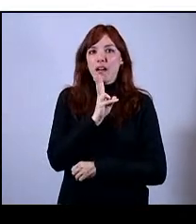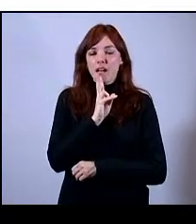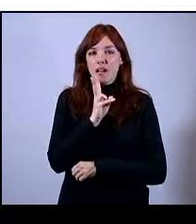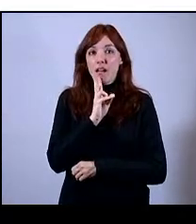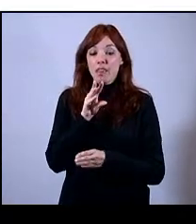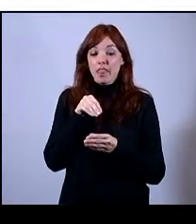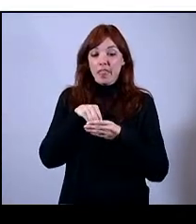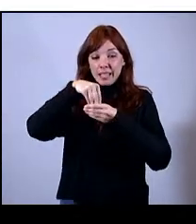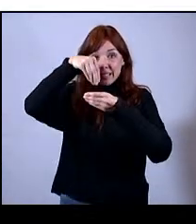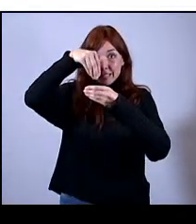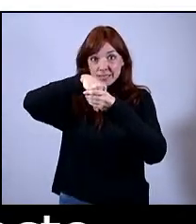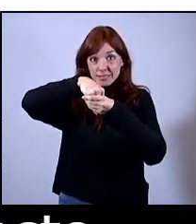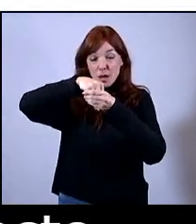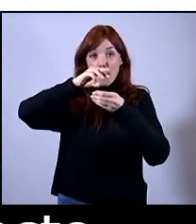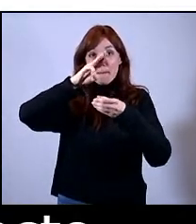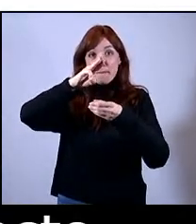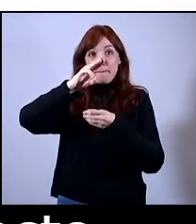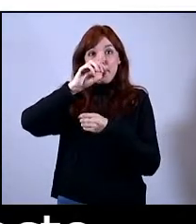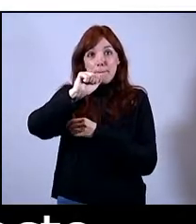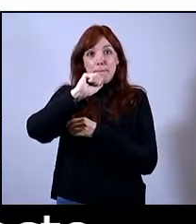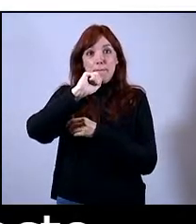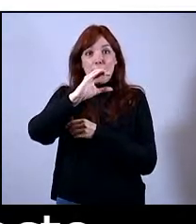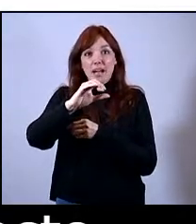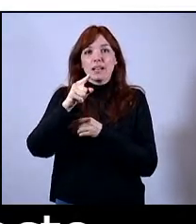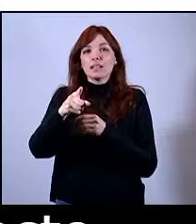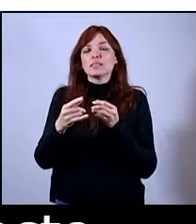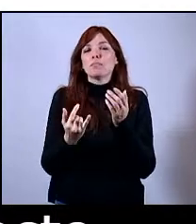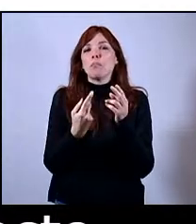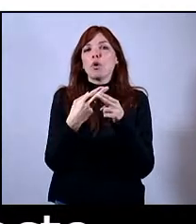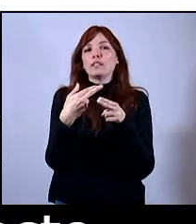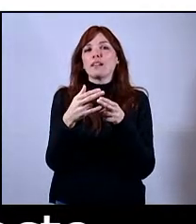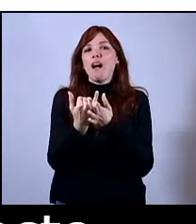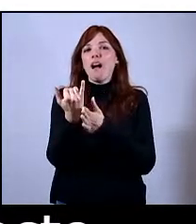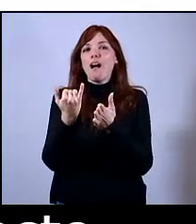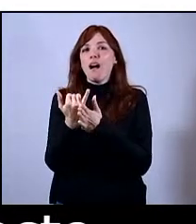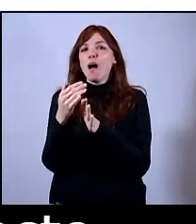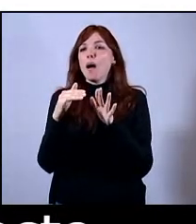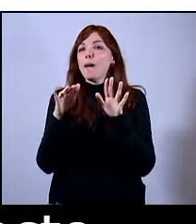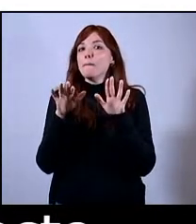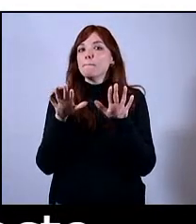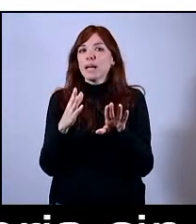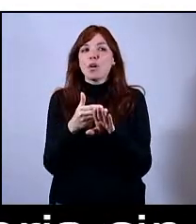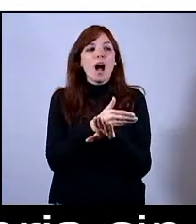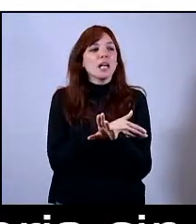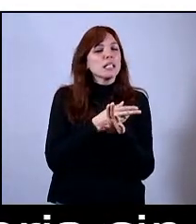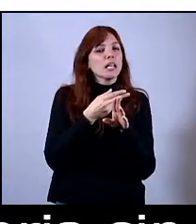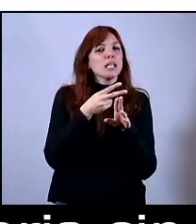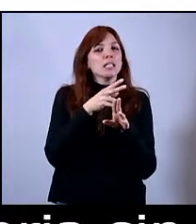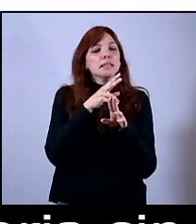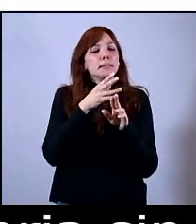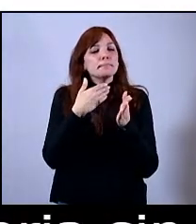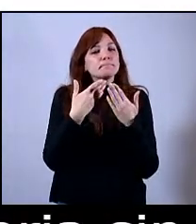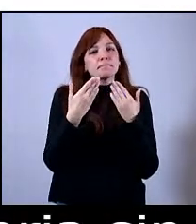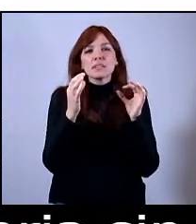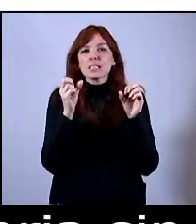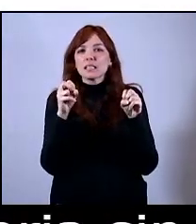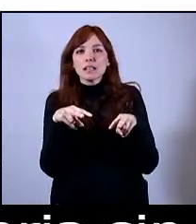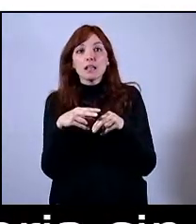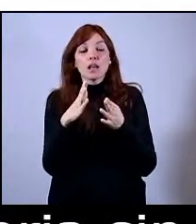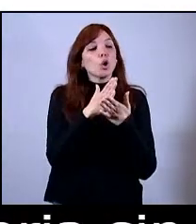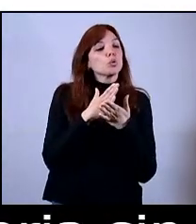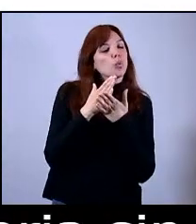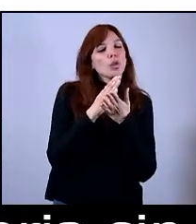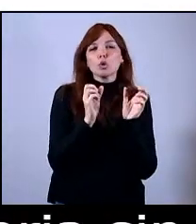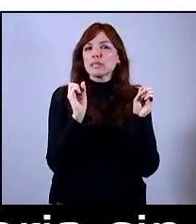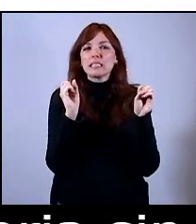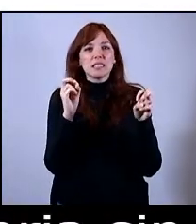se incluyó en esta política agraria sin ninguna evaluación previa, sin ningún estudio de impacto,